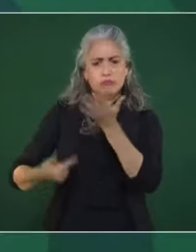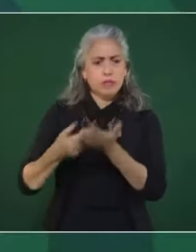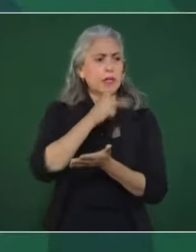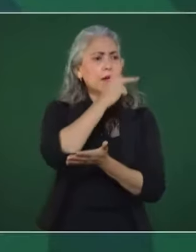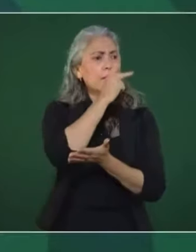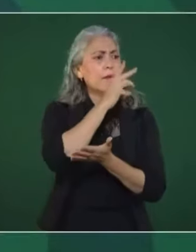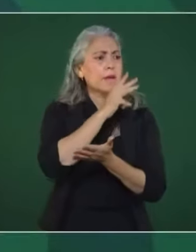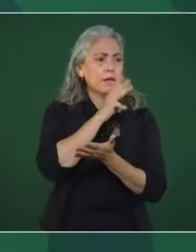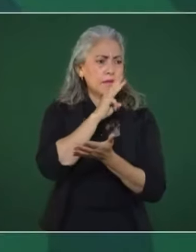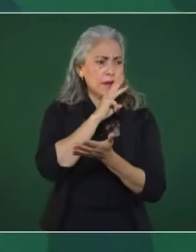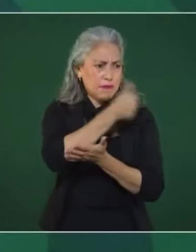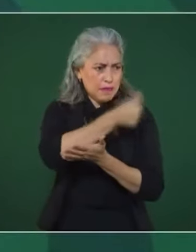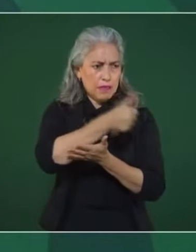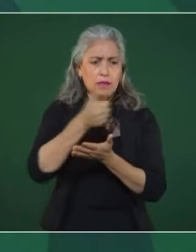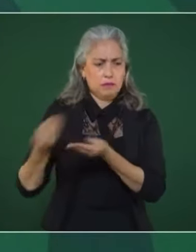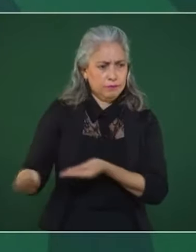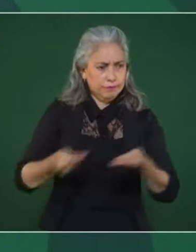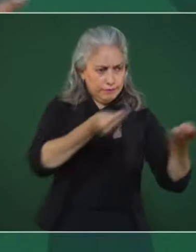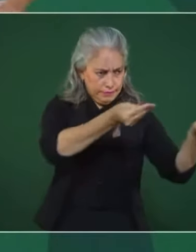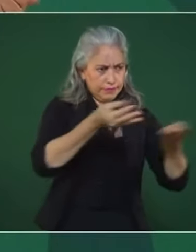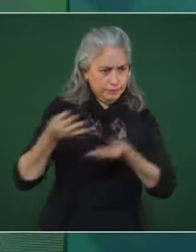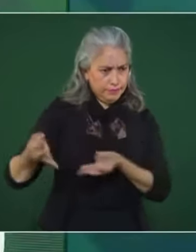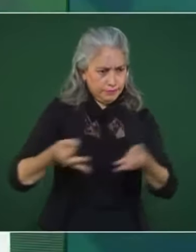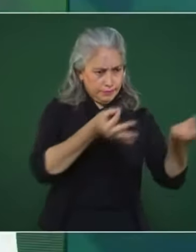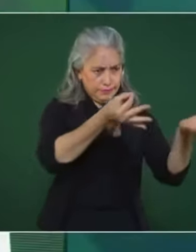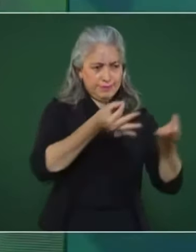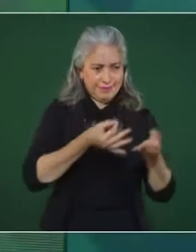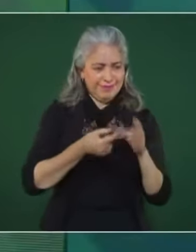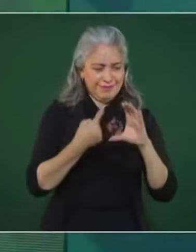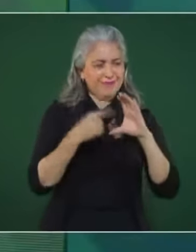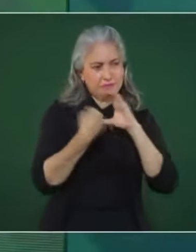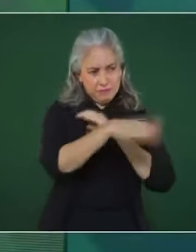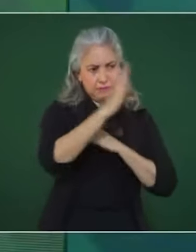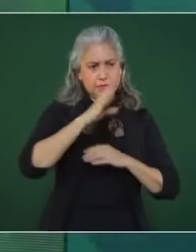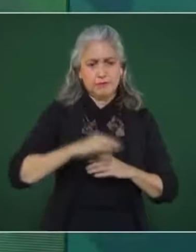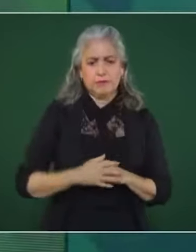No lo recibieron, porque los abogados no quieren